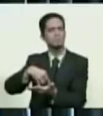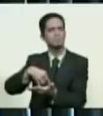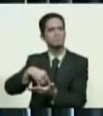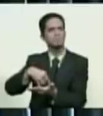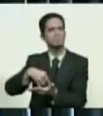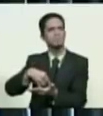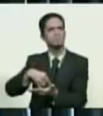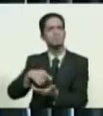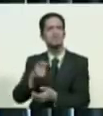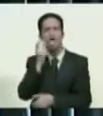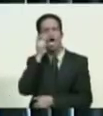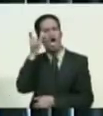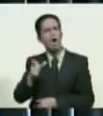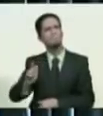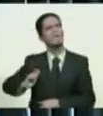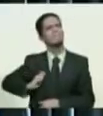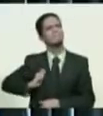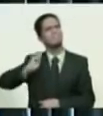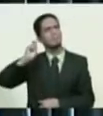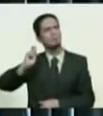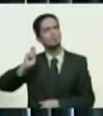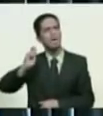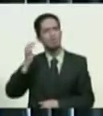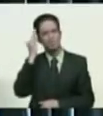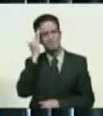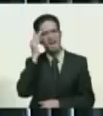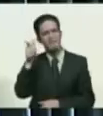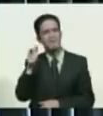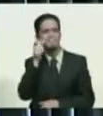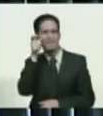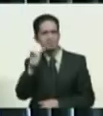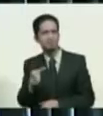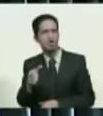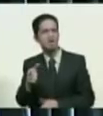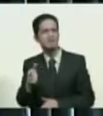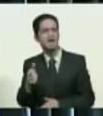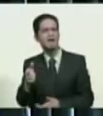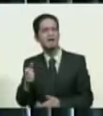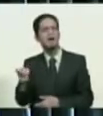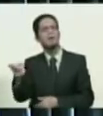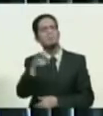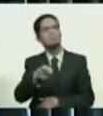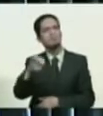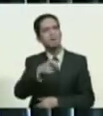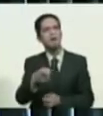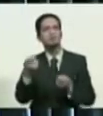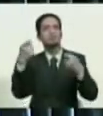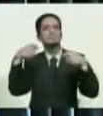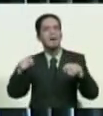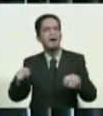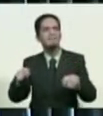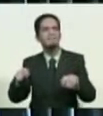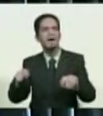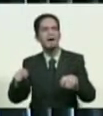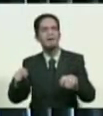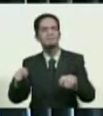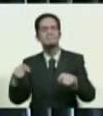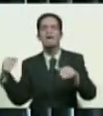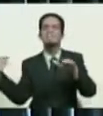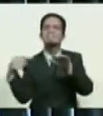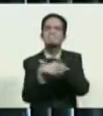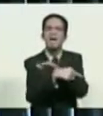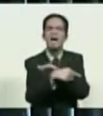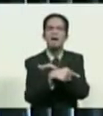Un diputado que supiera que un prófugo de la justicia venezolana estaba intentando atravesar la